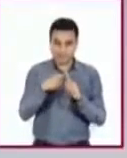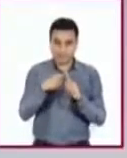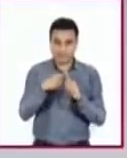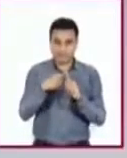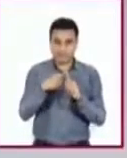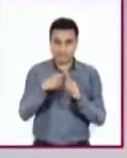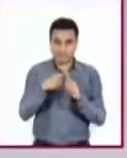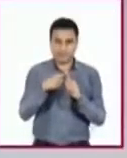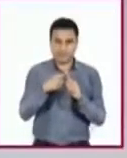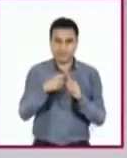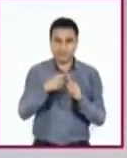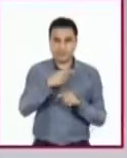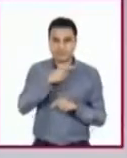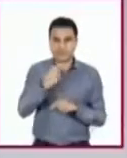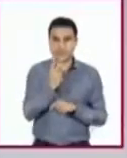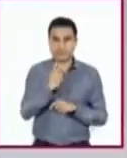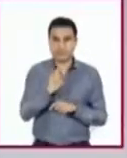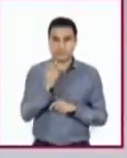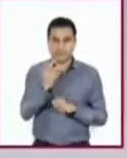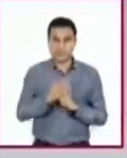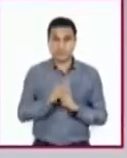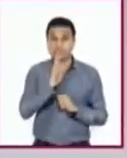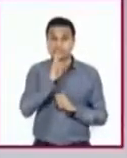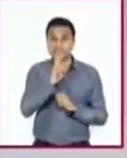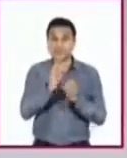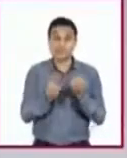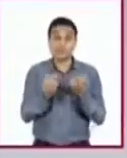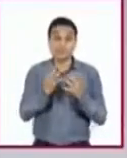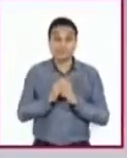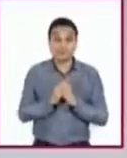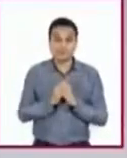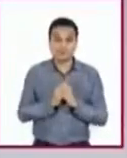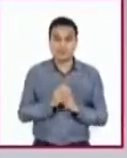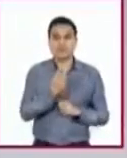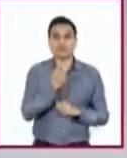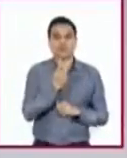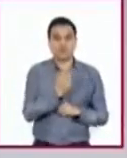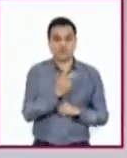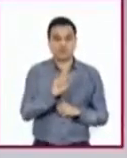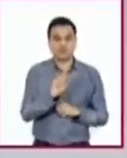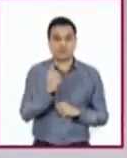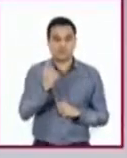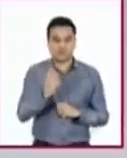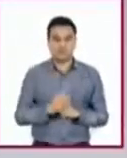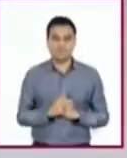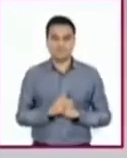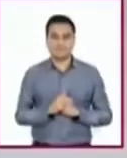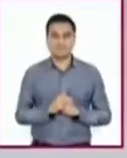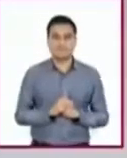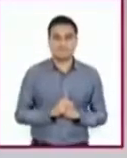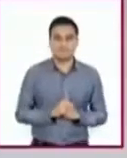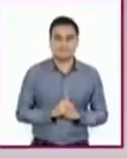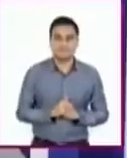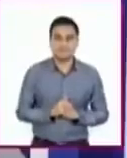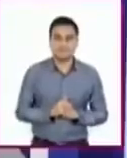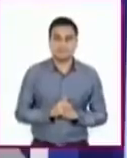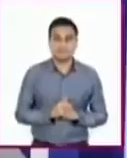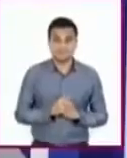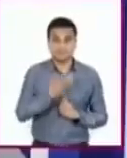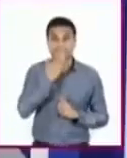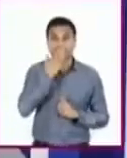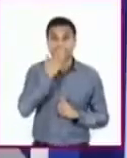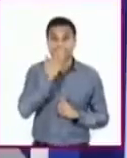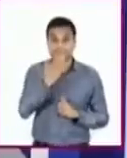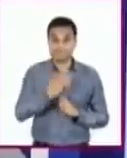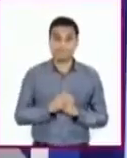más 2 enteros 4 décimos negativo, que es igual a 2 enteros 1 décimo. Muy bien,